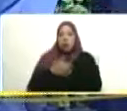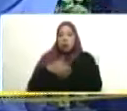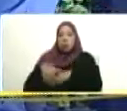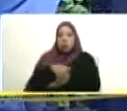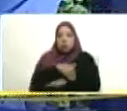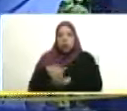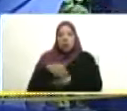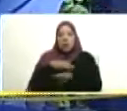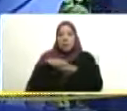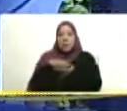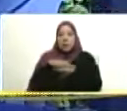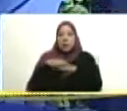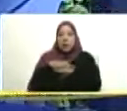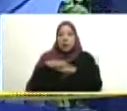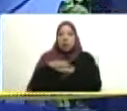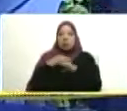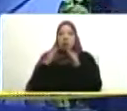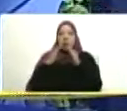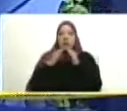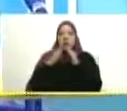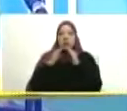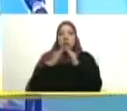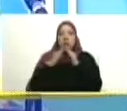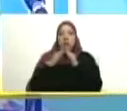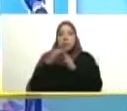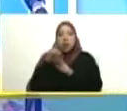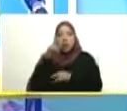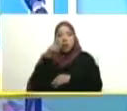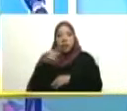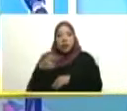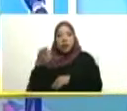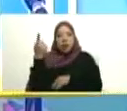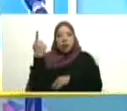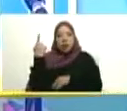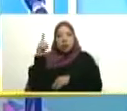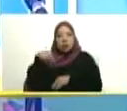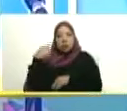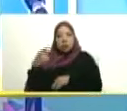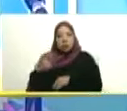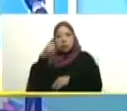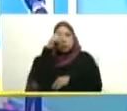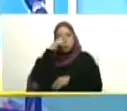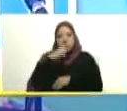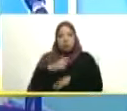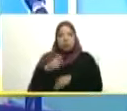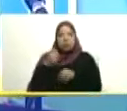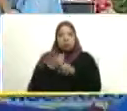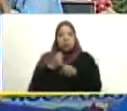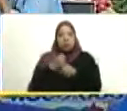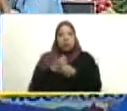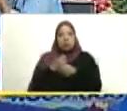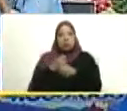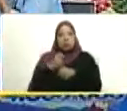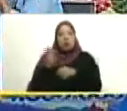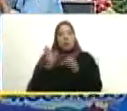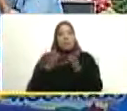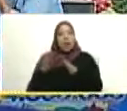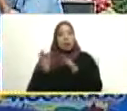de Vivienda, el próximo año, ya empezando el año, seguramente en marzo,